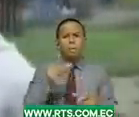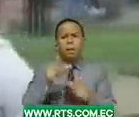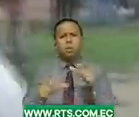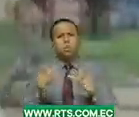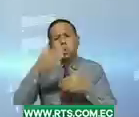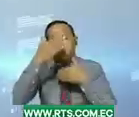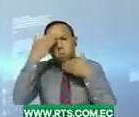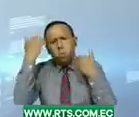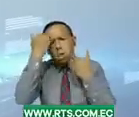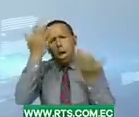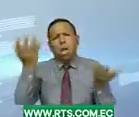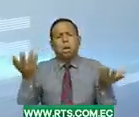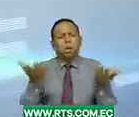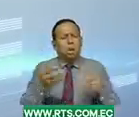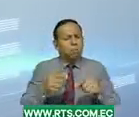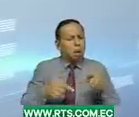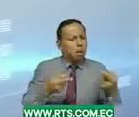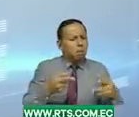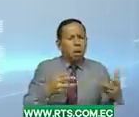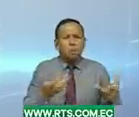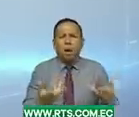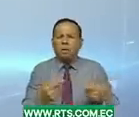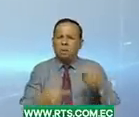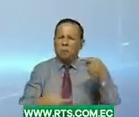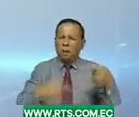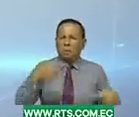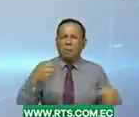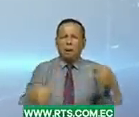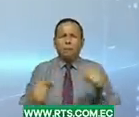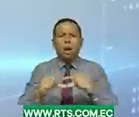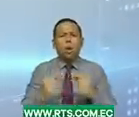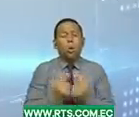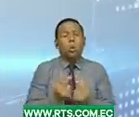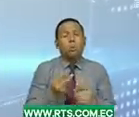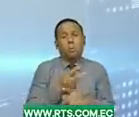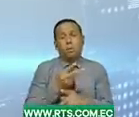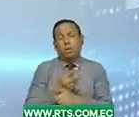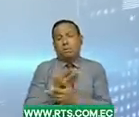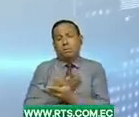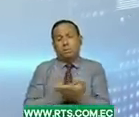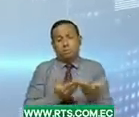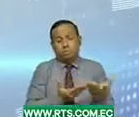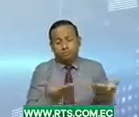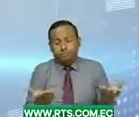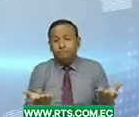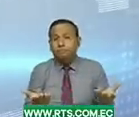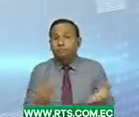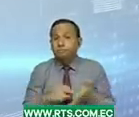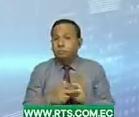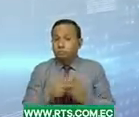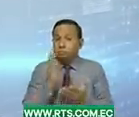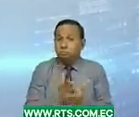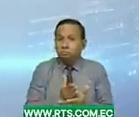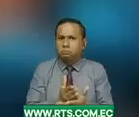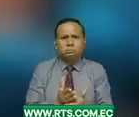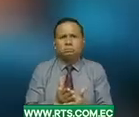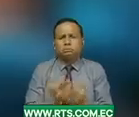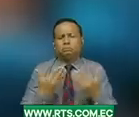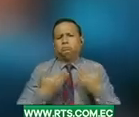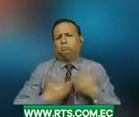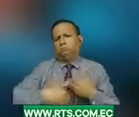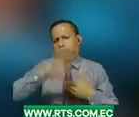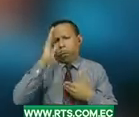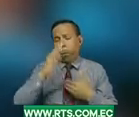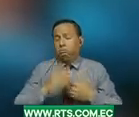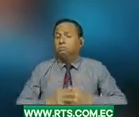inocente, en medio de un conflicto con grupos organizados. Conflicto que parece no terminar, al menos no